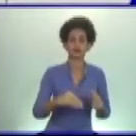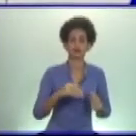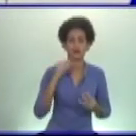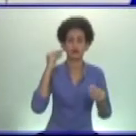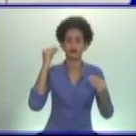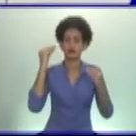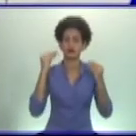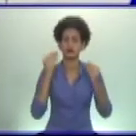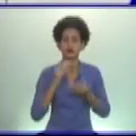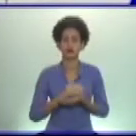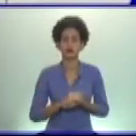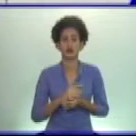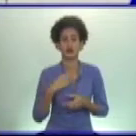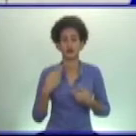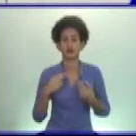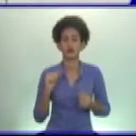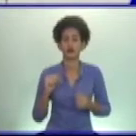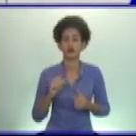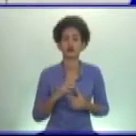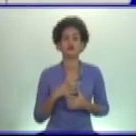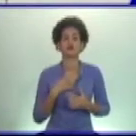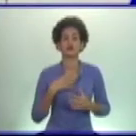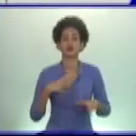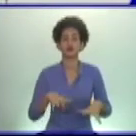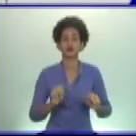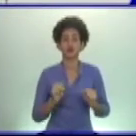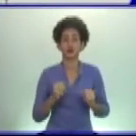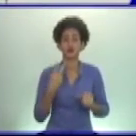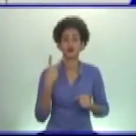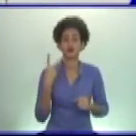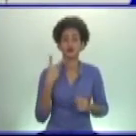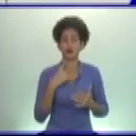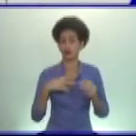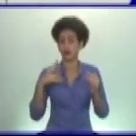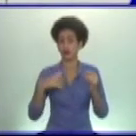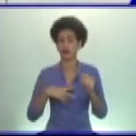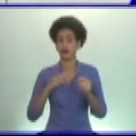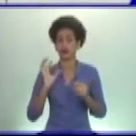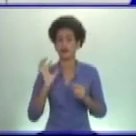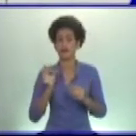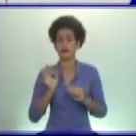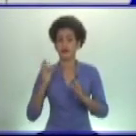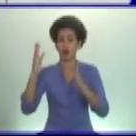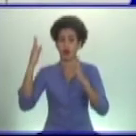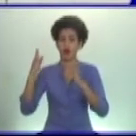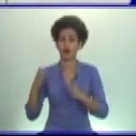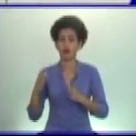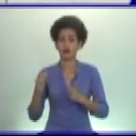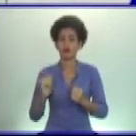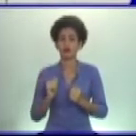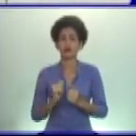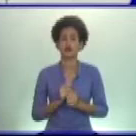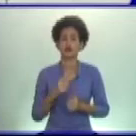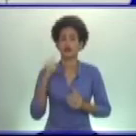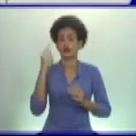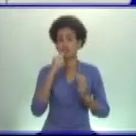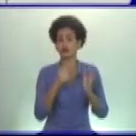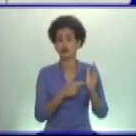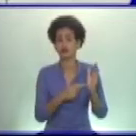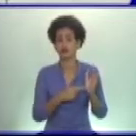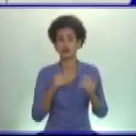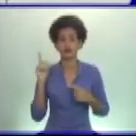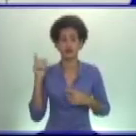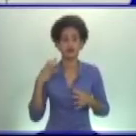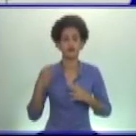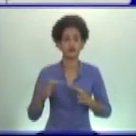analizar, como lo vamos a hacer ahora, tenemos que tomar 2 valores que se encuentran a un mismo lado, puesto que la característica de esta